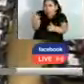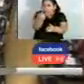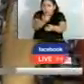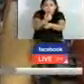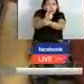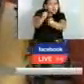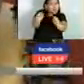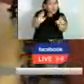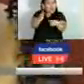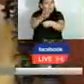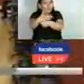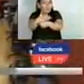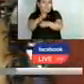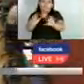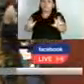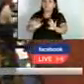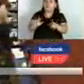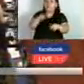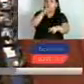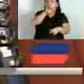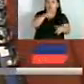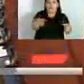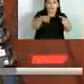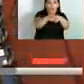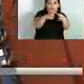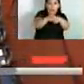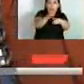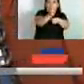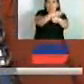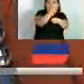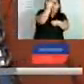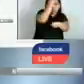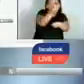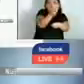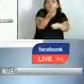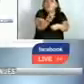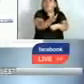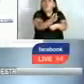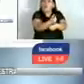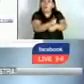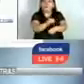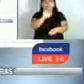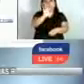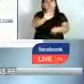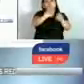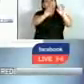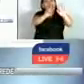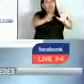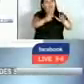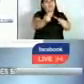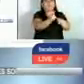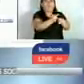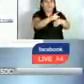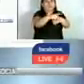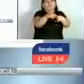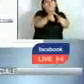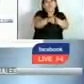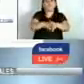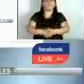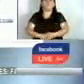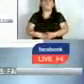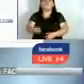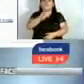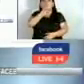no partidario. De momento, el partido Nuevas Ideas contaría con al menos 57 diputados.